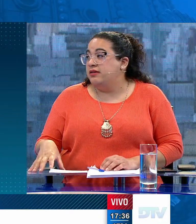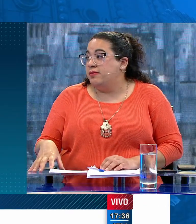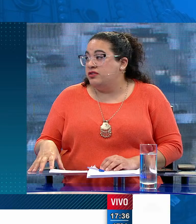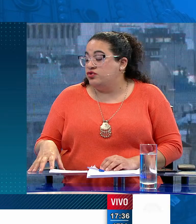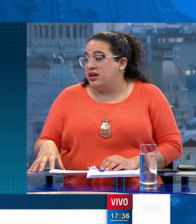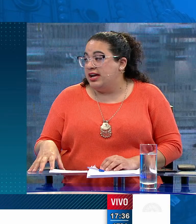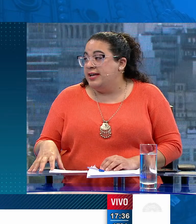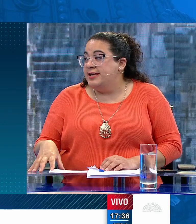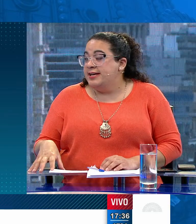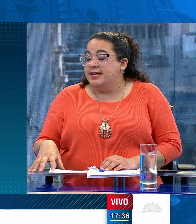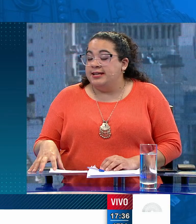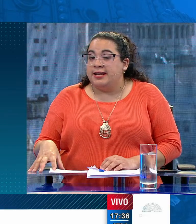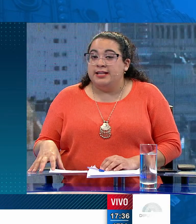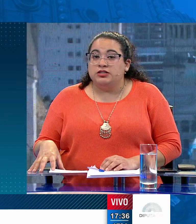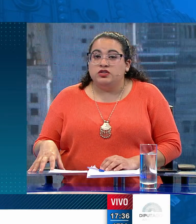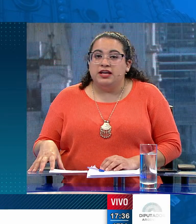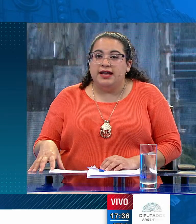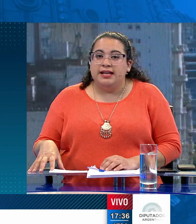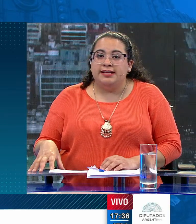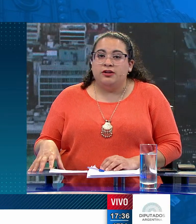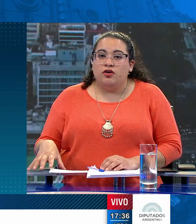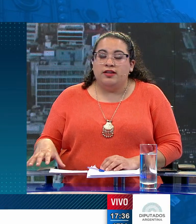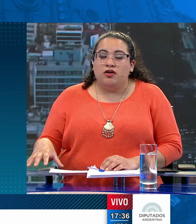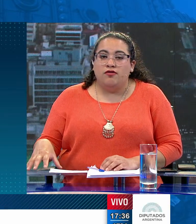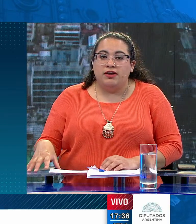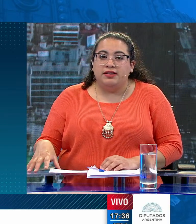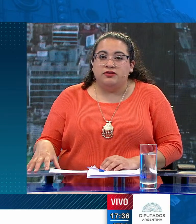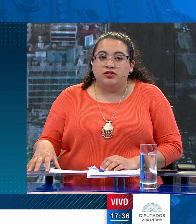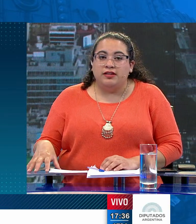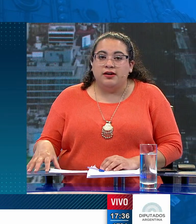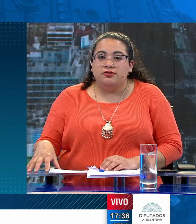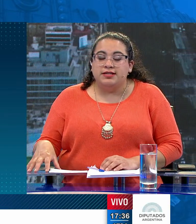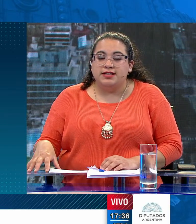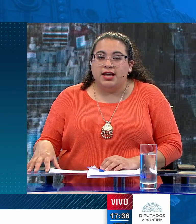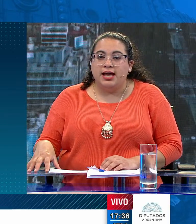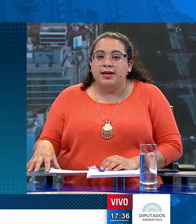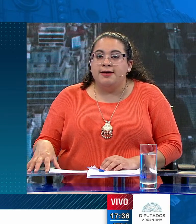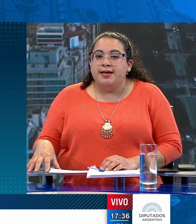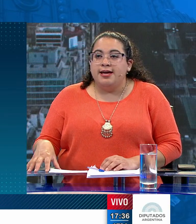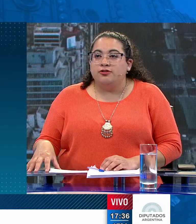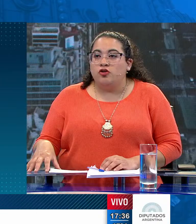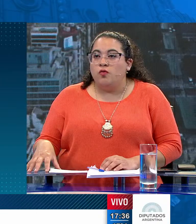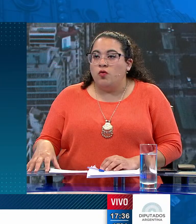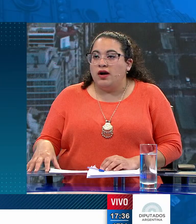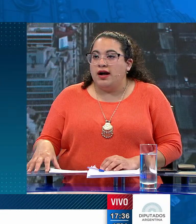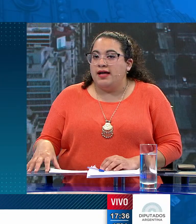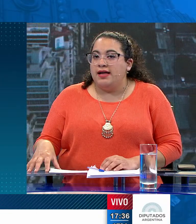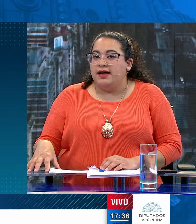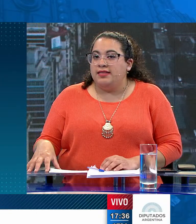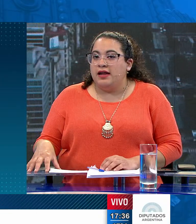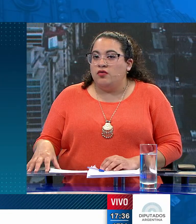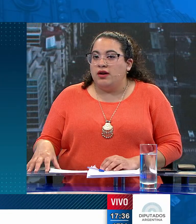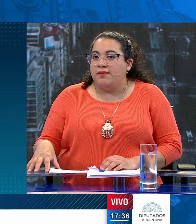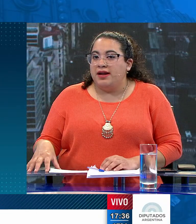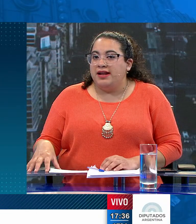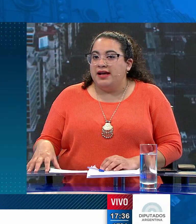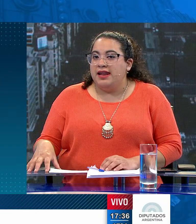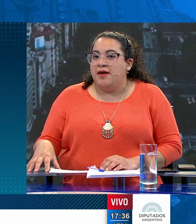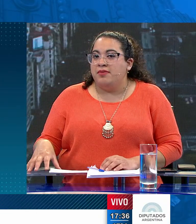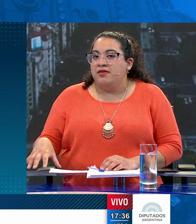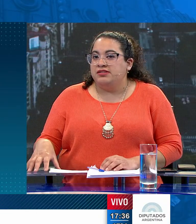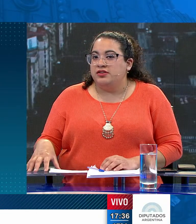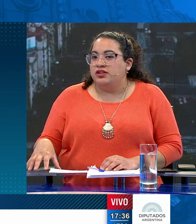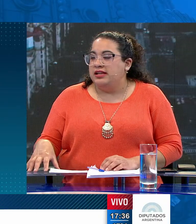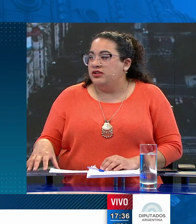de ciberpatrullaje en redes sociales. Lo que dijo Fleitas Ortiz de Rosas es que esto busca, de alguna manera,